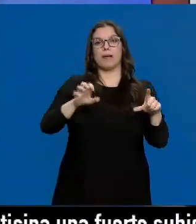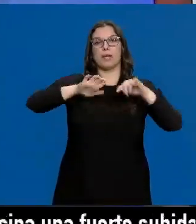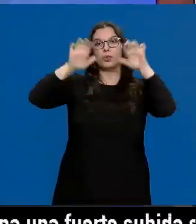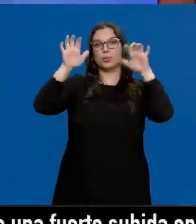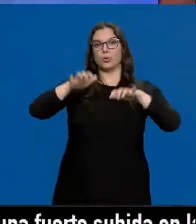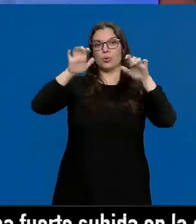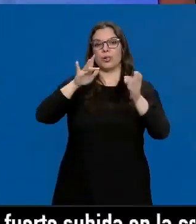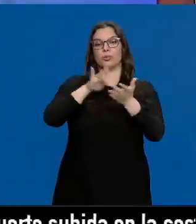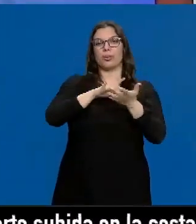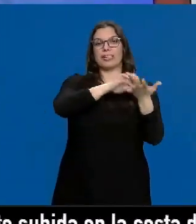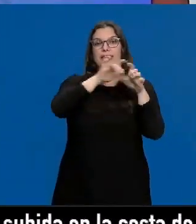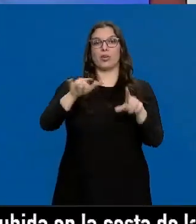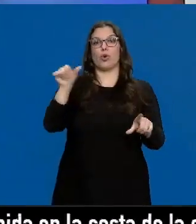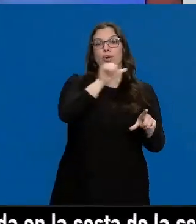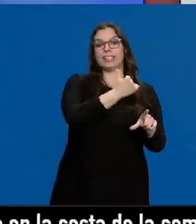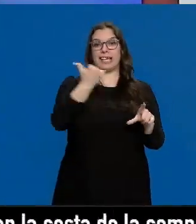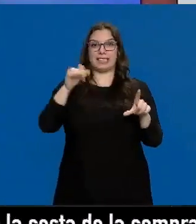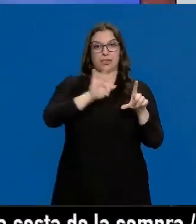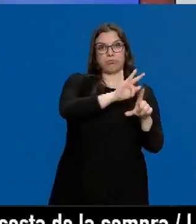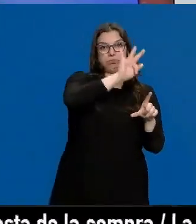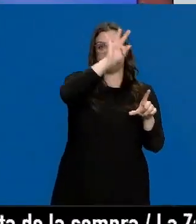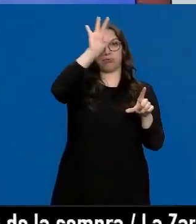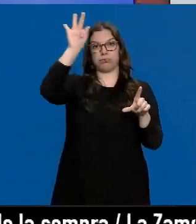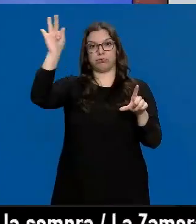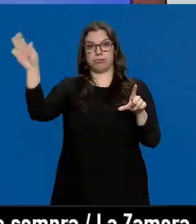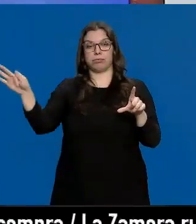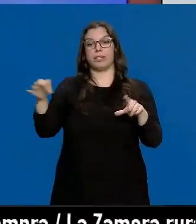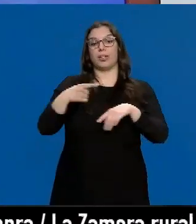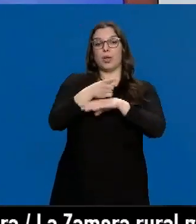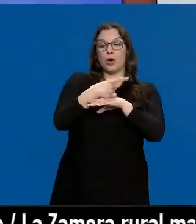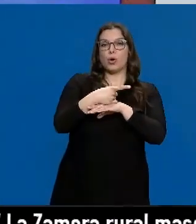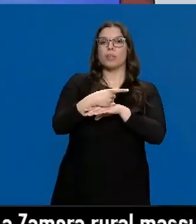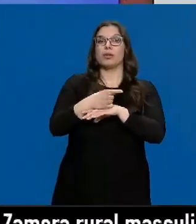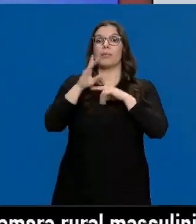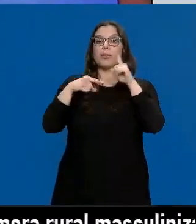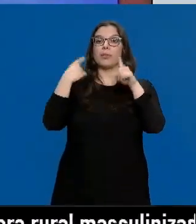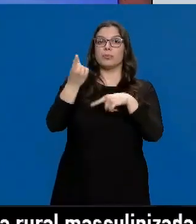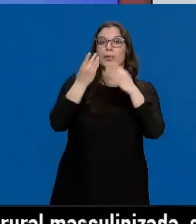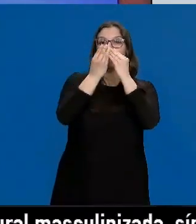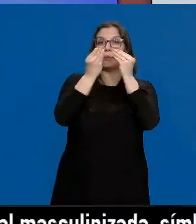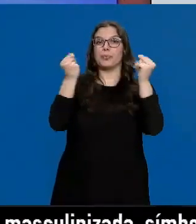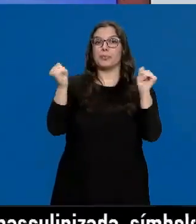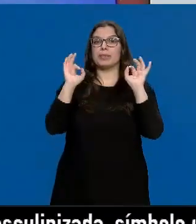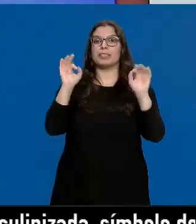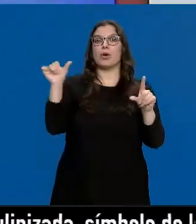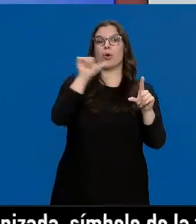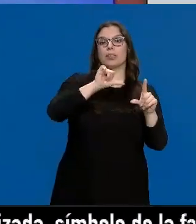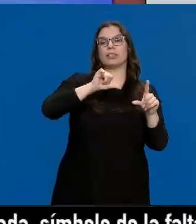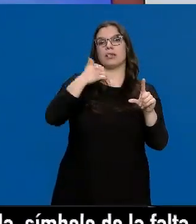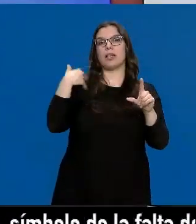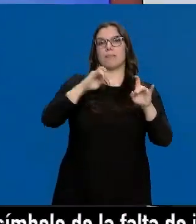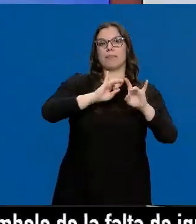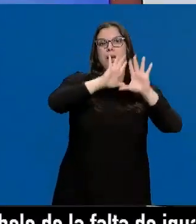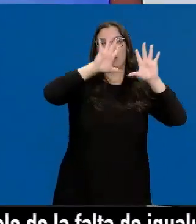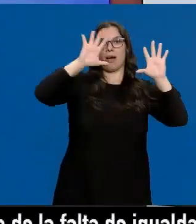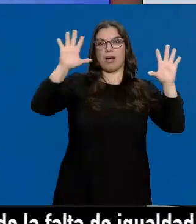van recorriendo la comunidad de oeste a este. Durante las próximas horas, eso sí, van desapareciendo, sobre todo por puntos del oeste, abriéndose